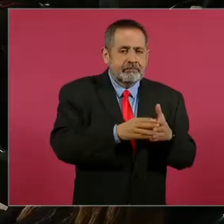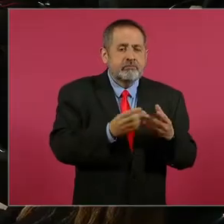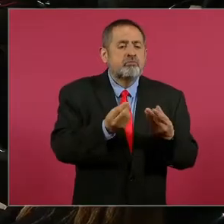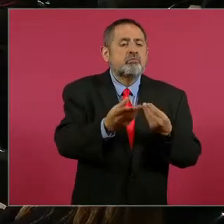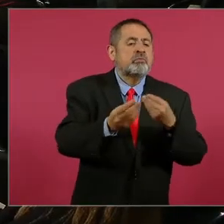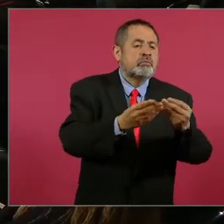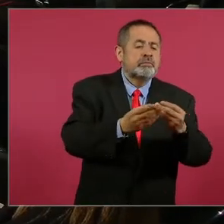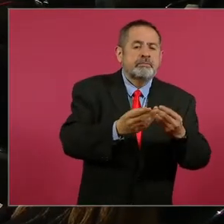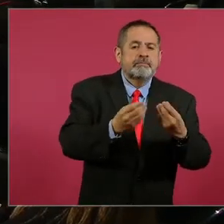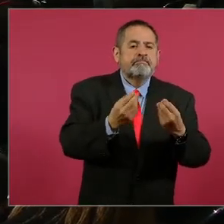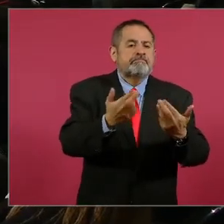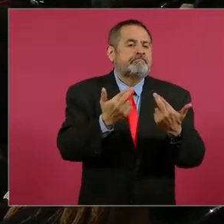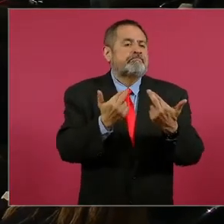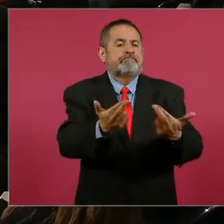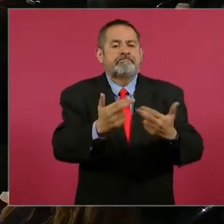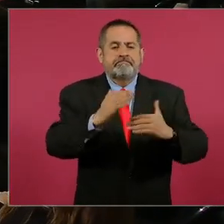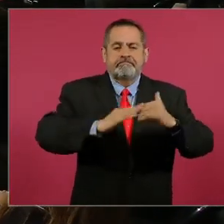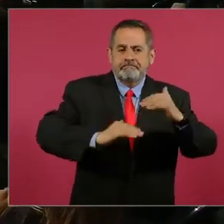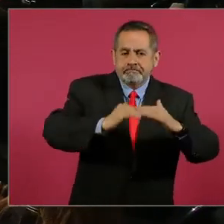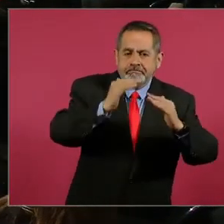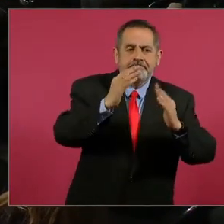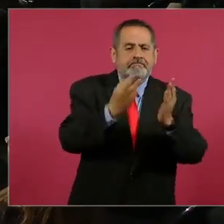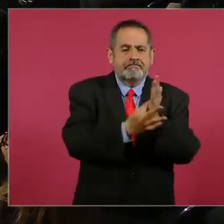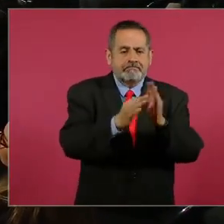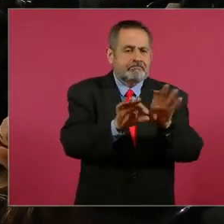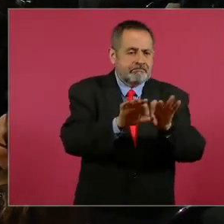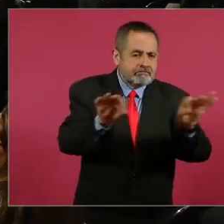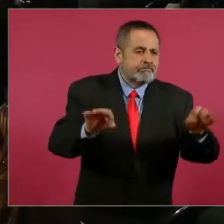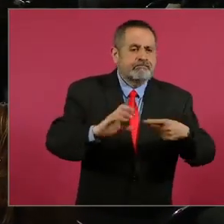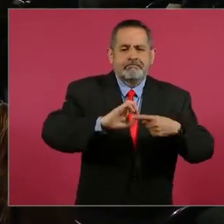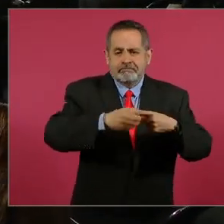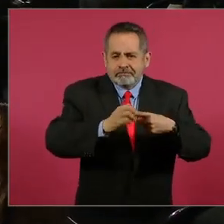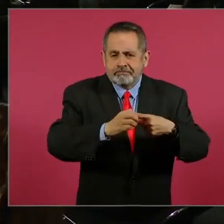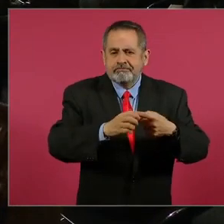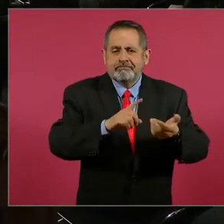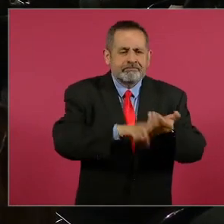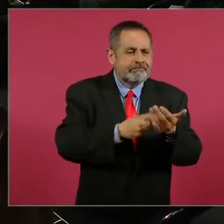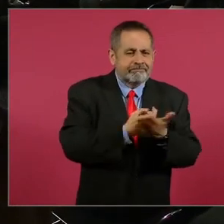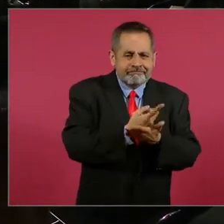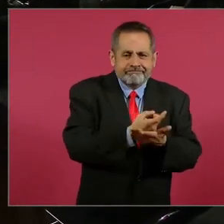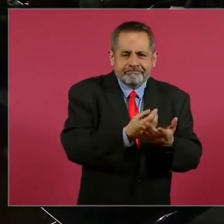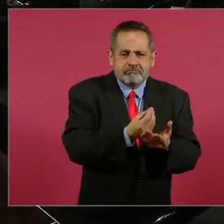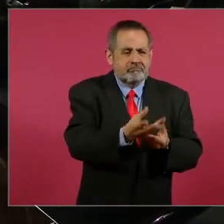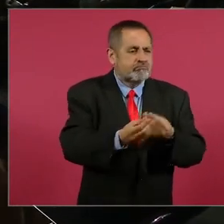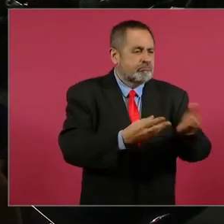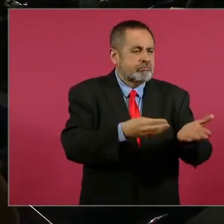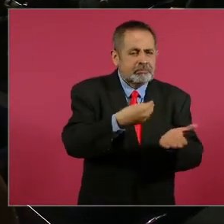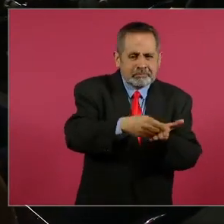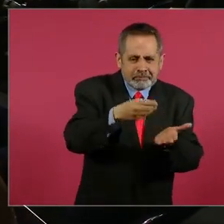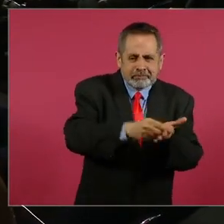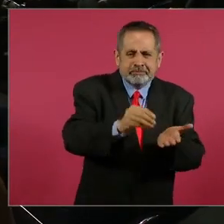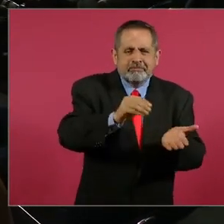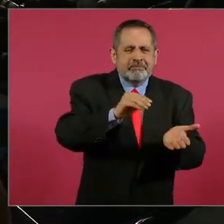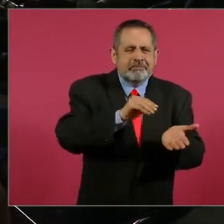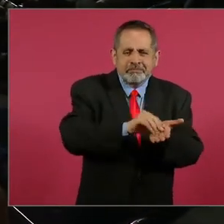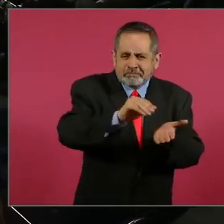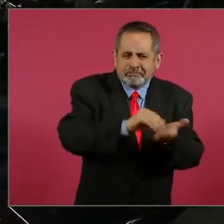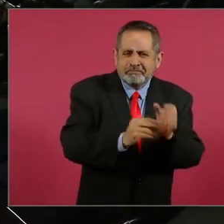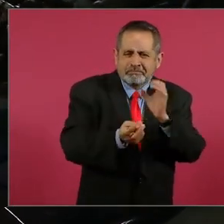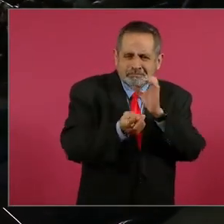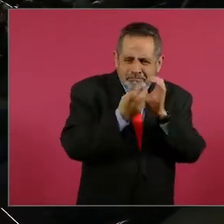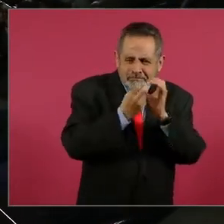materiales de construcción, despensas, frijol con gorgojo, puercos, cochinos,